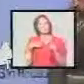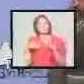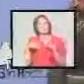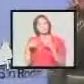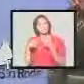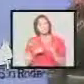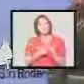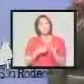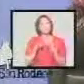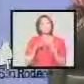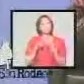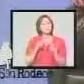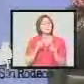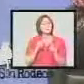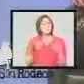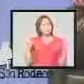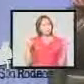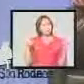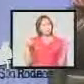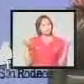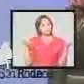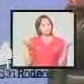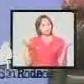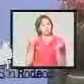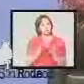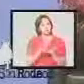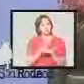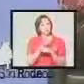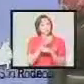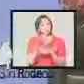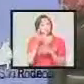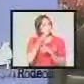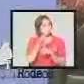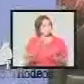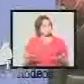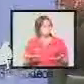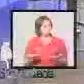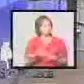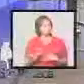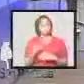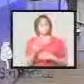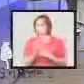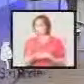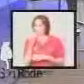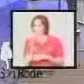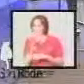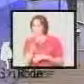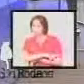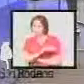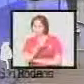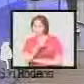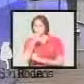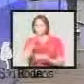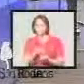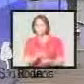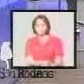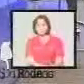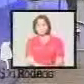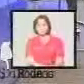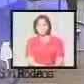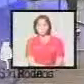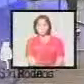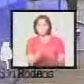marquen esa diferencia con el Banco Popular? Bueno, en el país se está dando